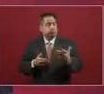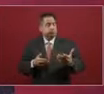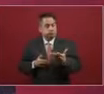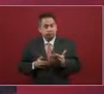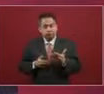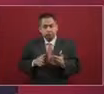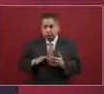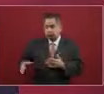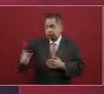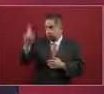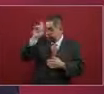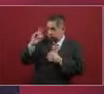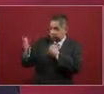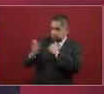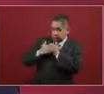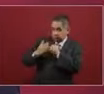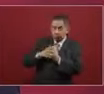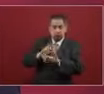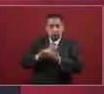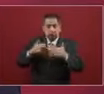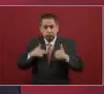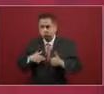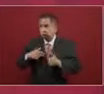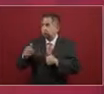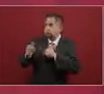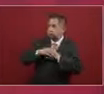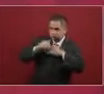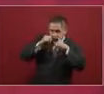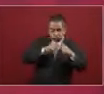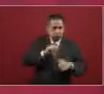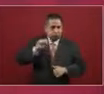las recomendaciones de derechos humanos van a ser atendidas.